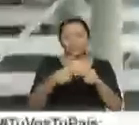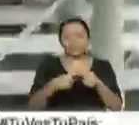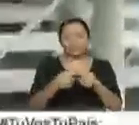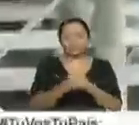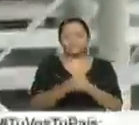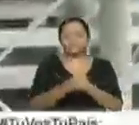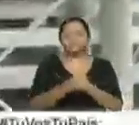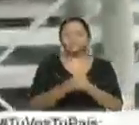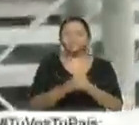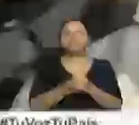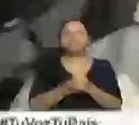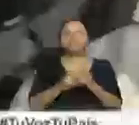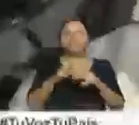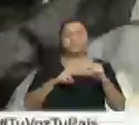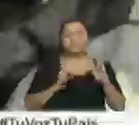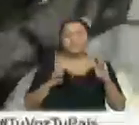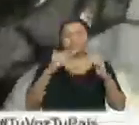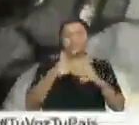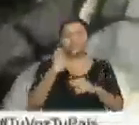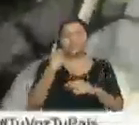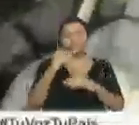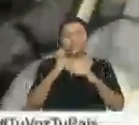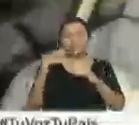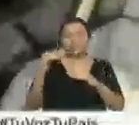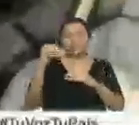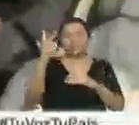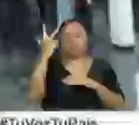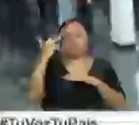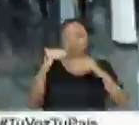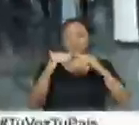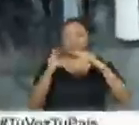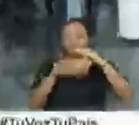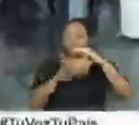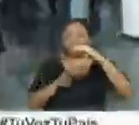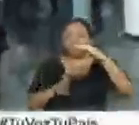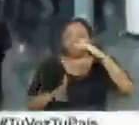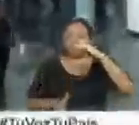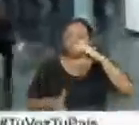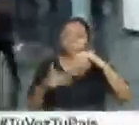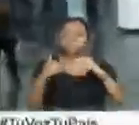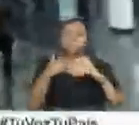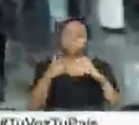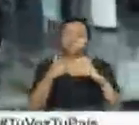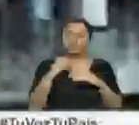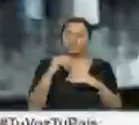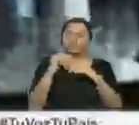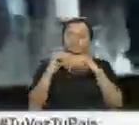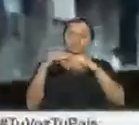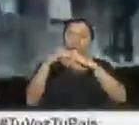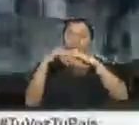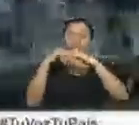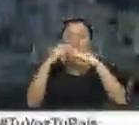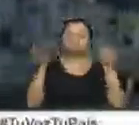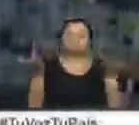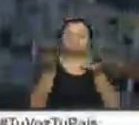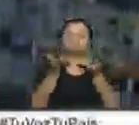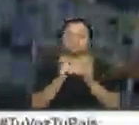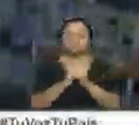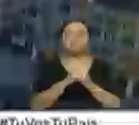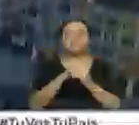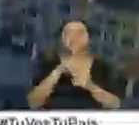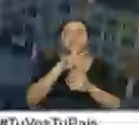La plataforma cuenta con 11 pisos, 3 subsuelos, planta baja y mezanine. La inversión realizada para esta obra fue